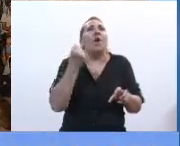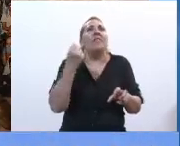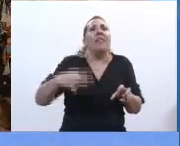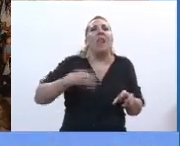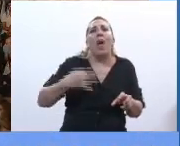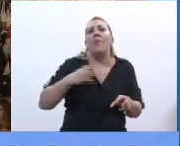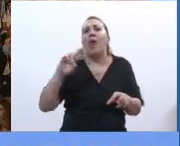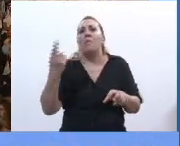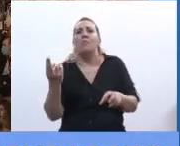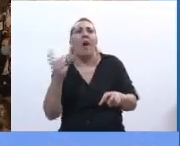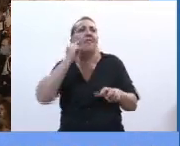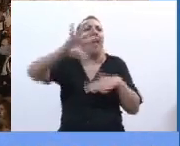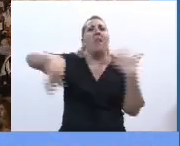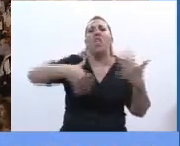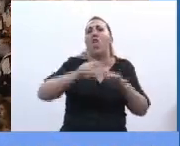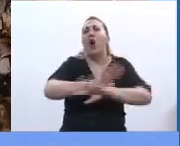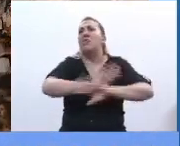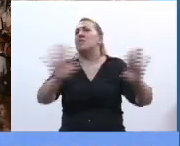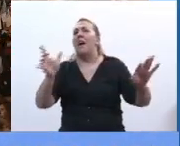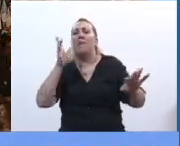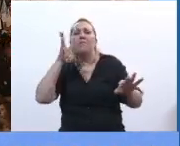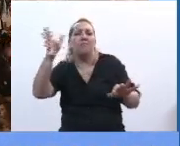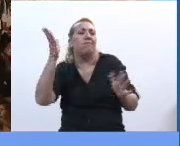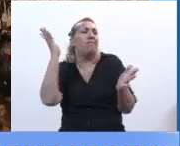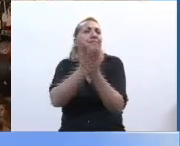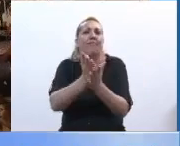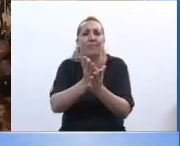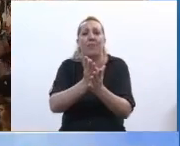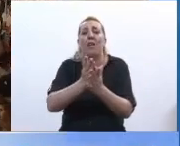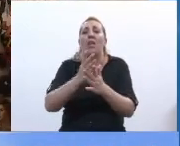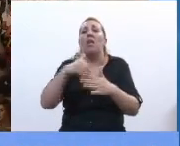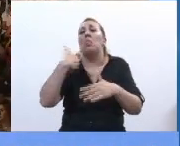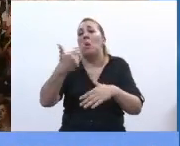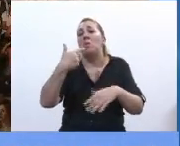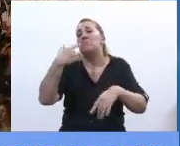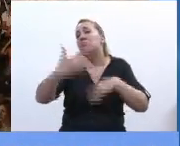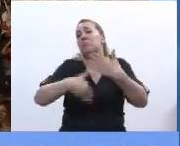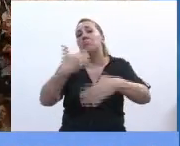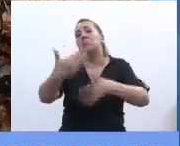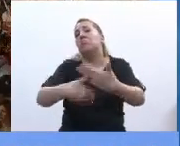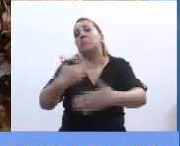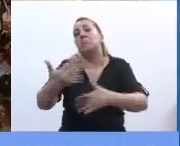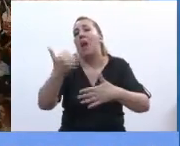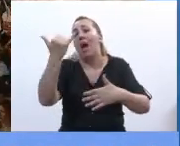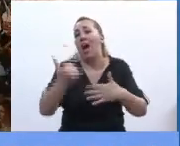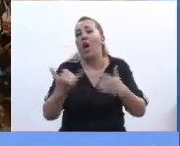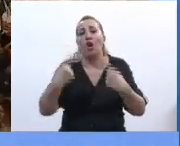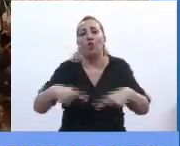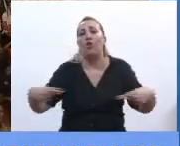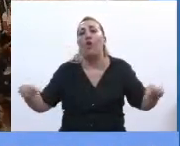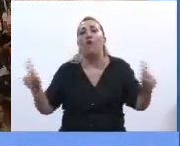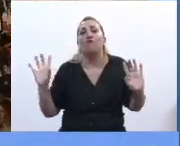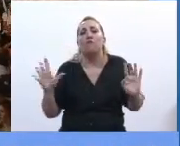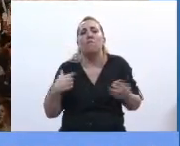caos el apocalipsis y con el correo de los años termina haciendo cosas que